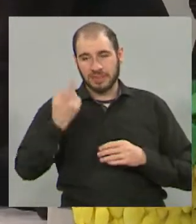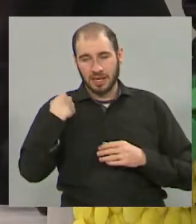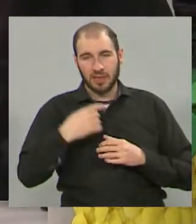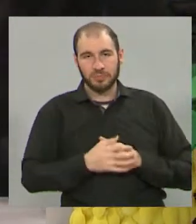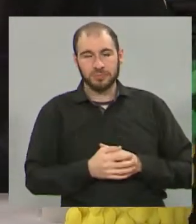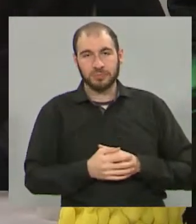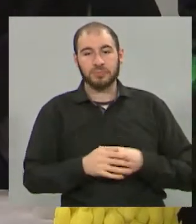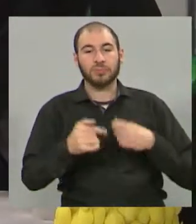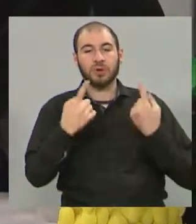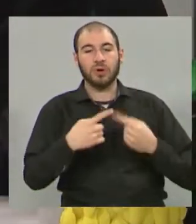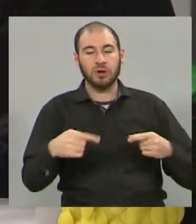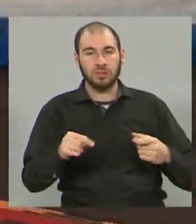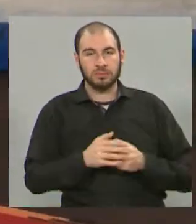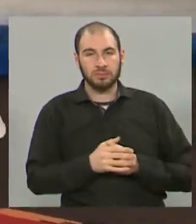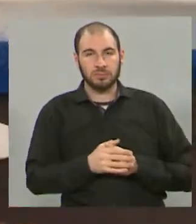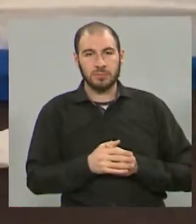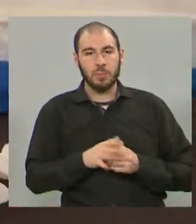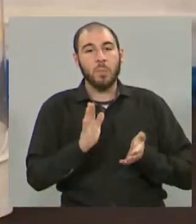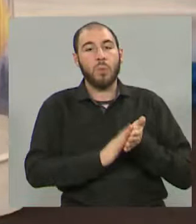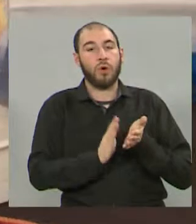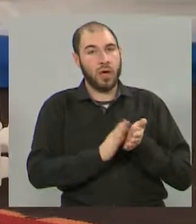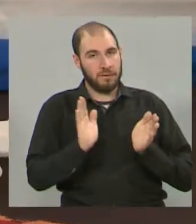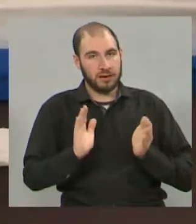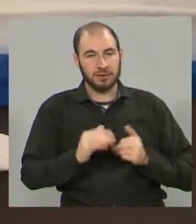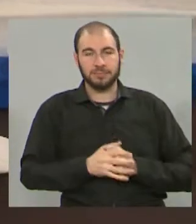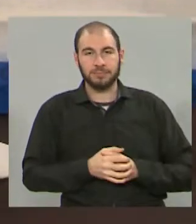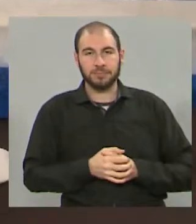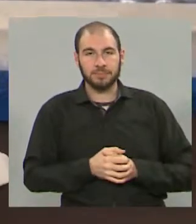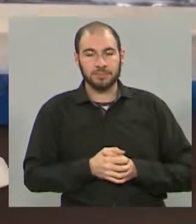con una actividad el piloto diríamos